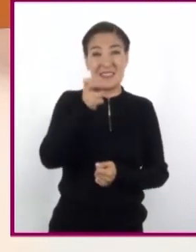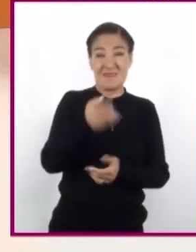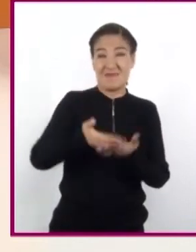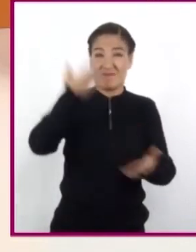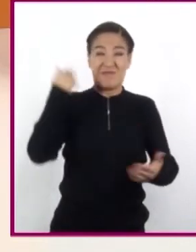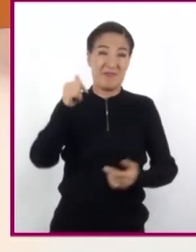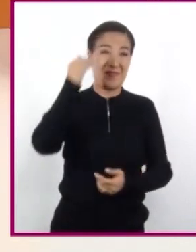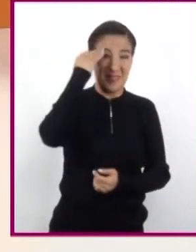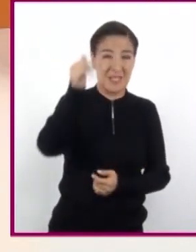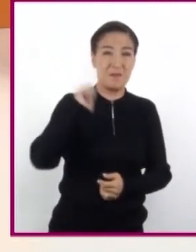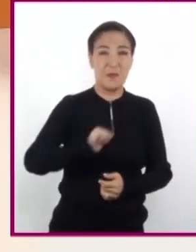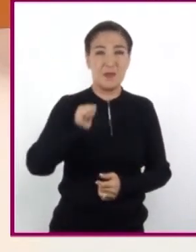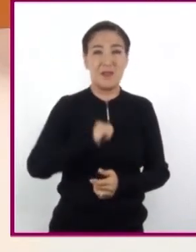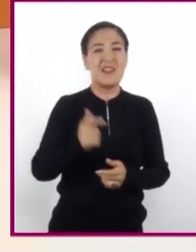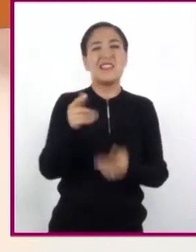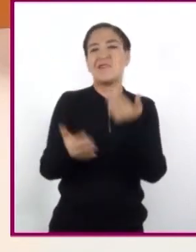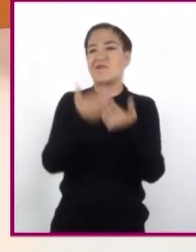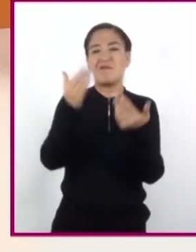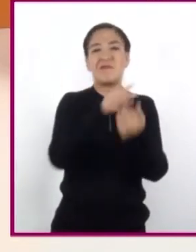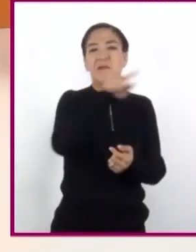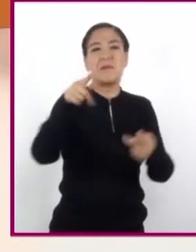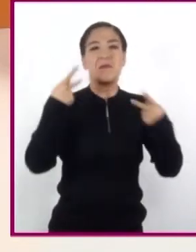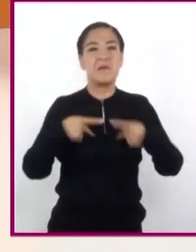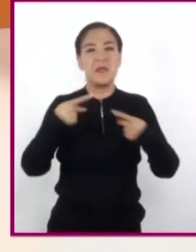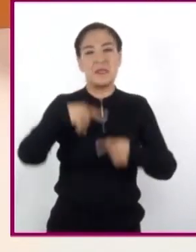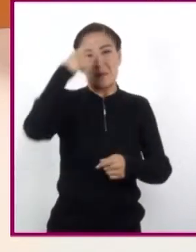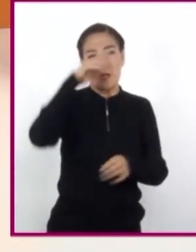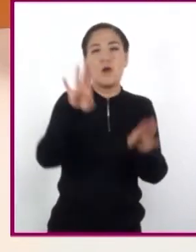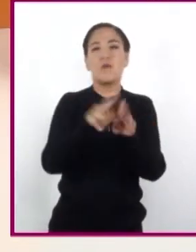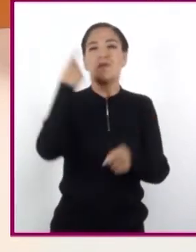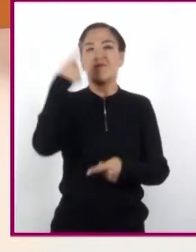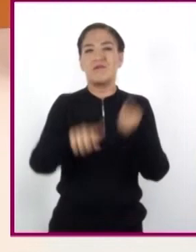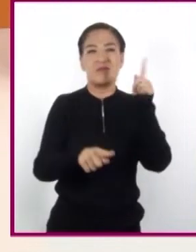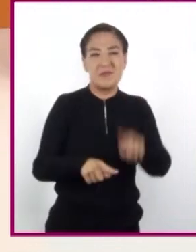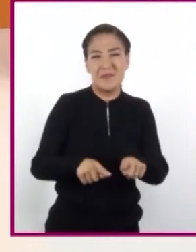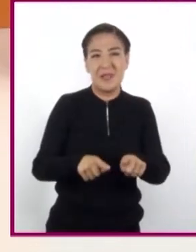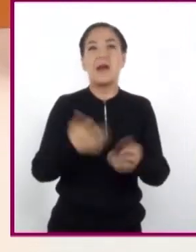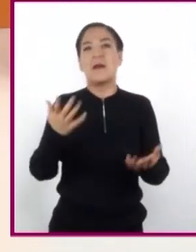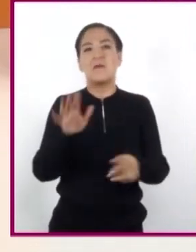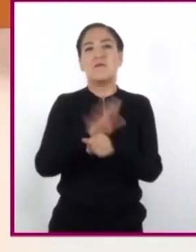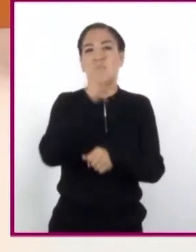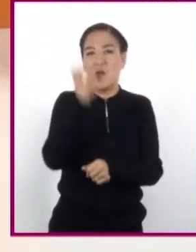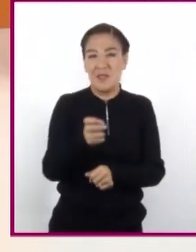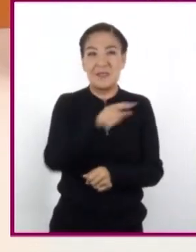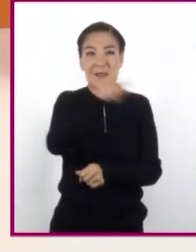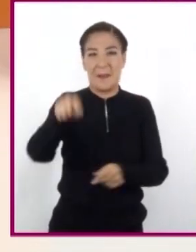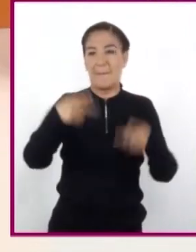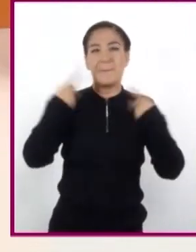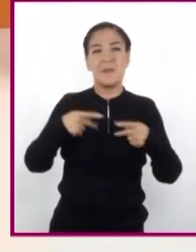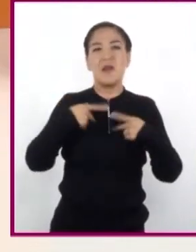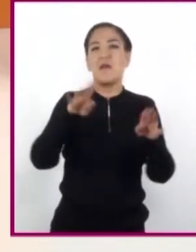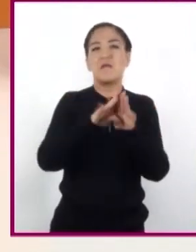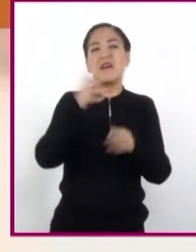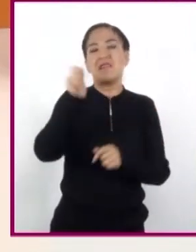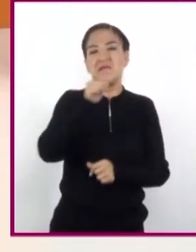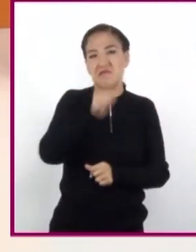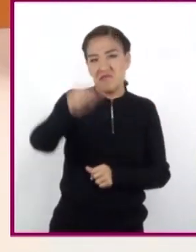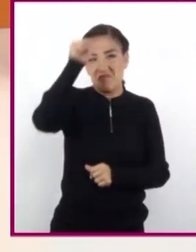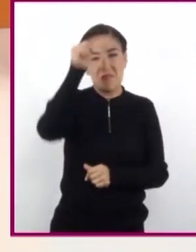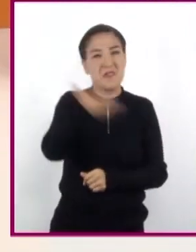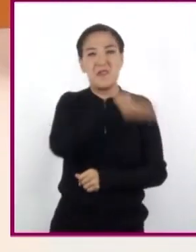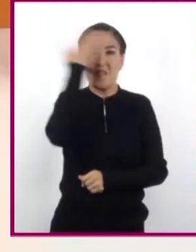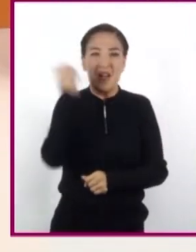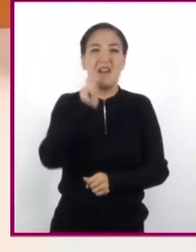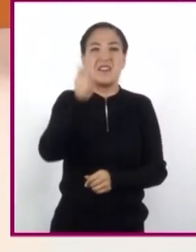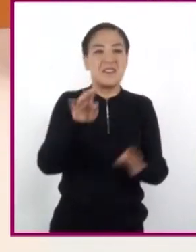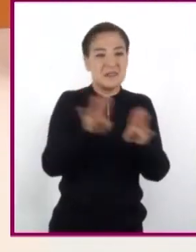época, muy pocas personas tenían acceso a una instrucción. Por lo tanto, la mayoría era analfabeta. Esto era